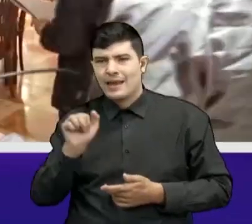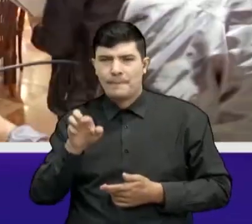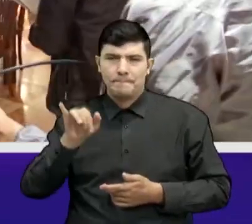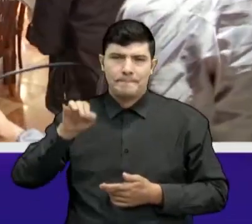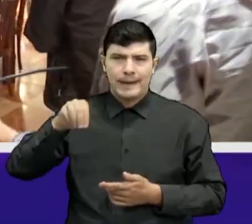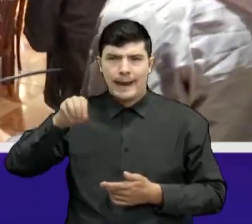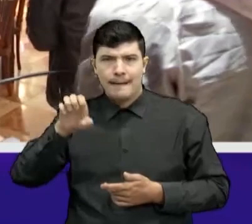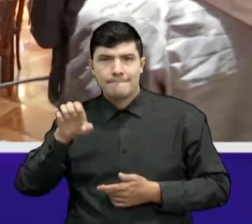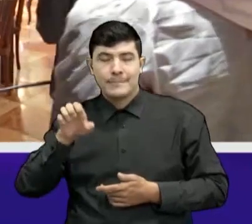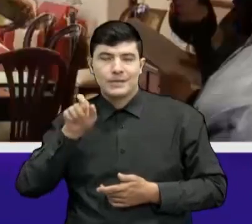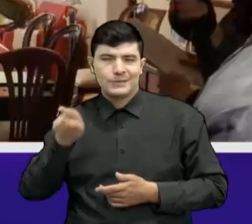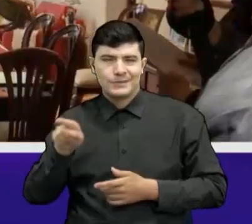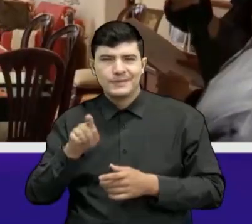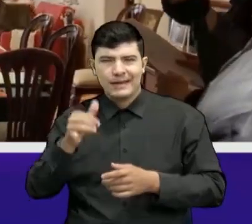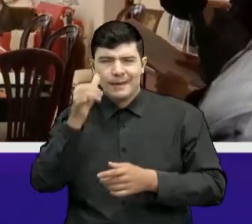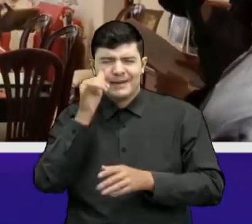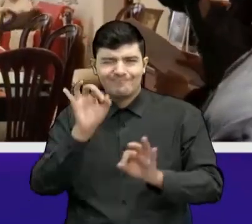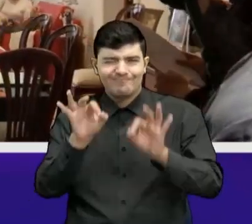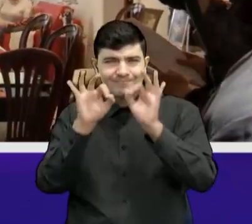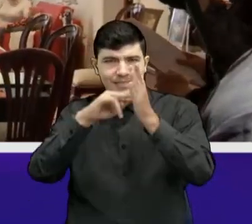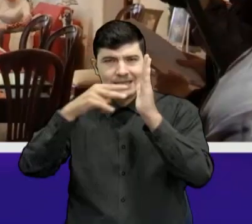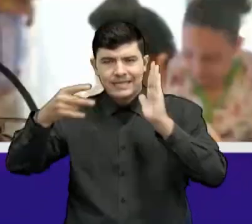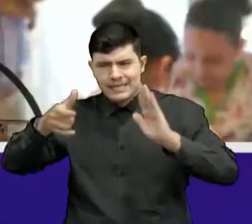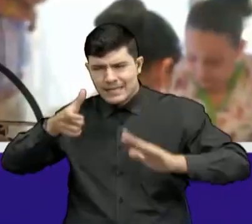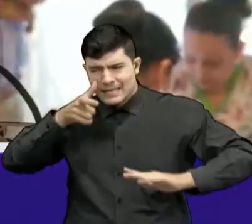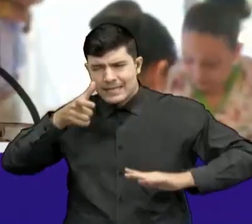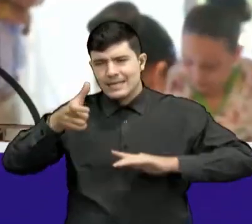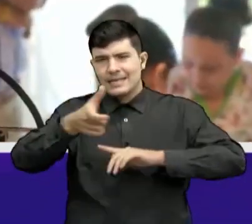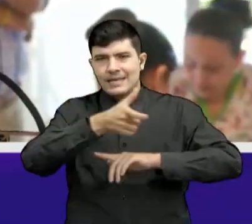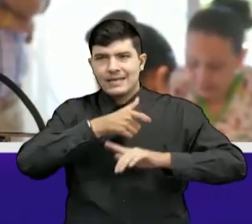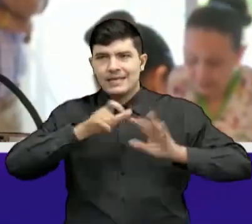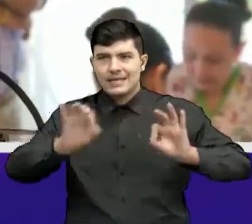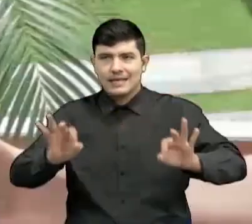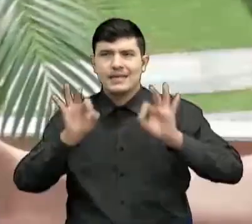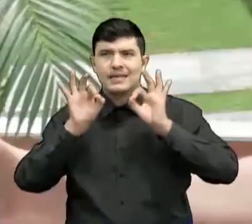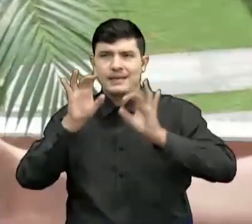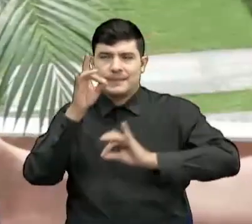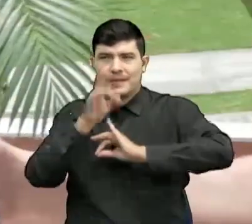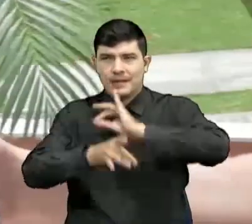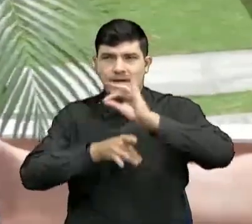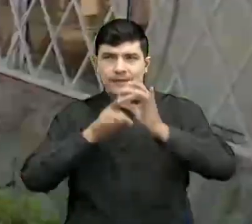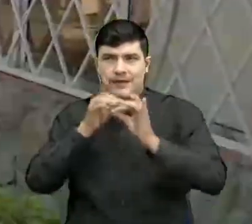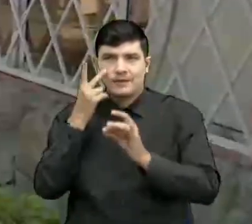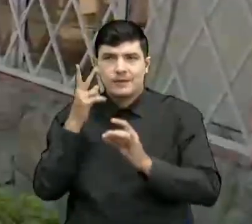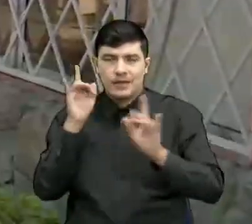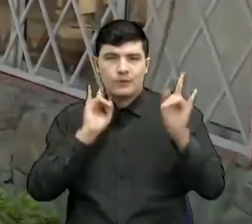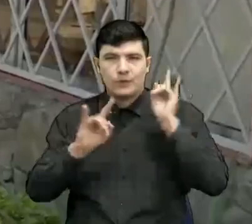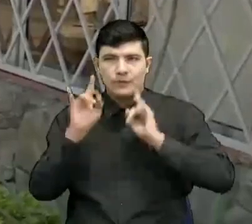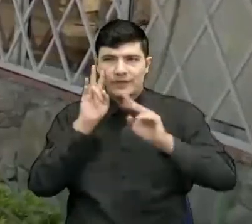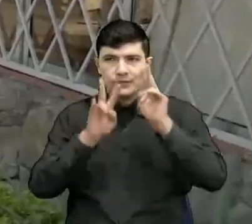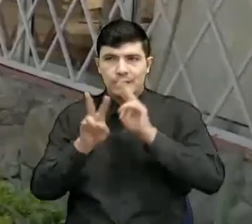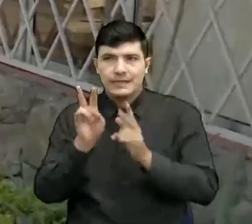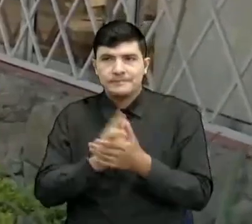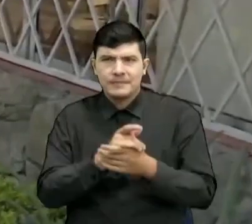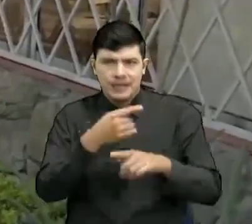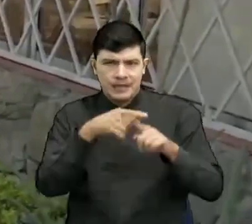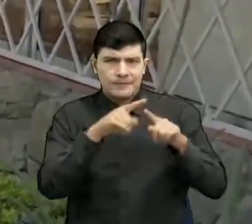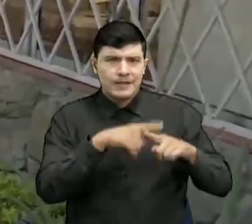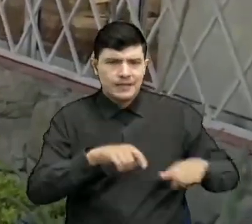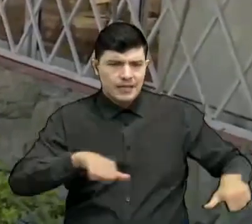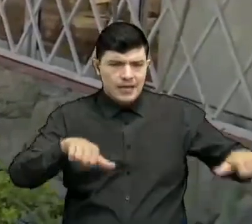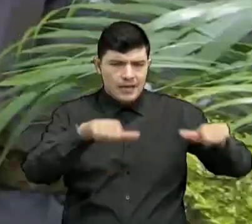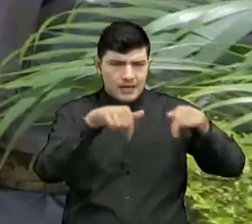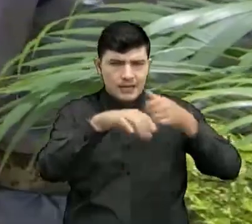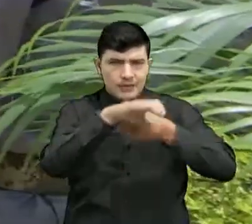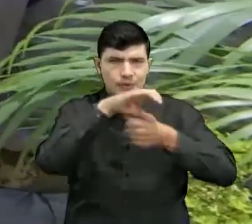equipos de última generación pues para darle todo el dinamismo y la modernidad a nivel audiovisual diferentes escenarios de la ciudad de